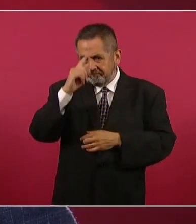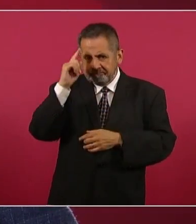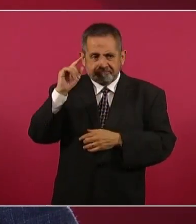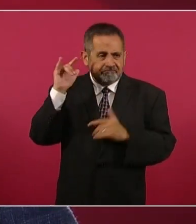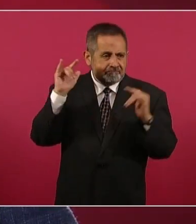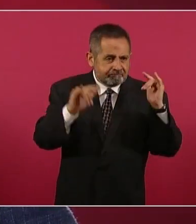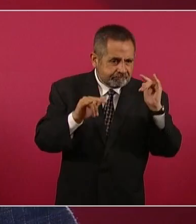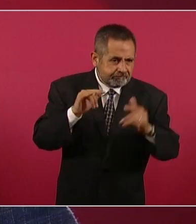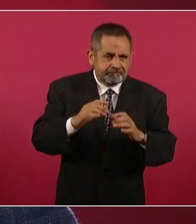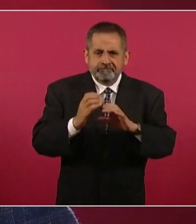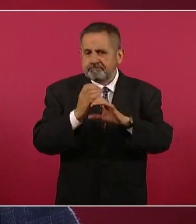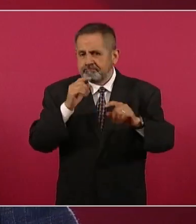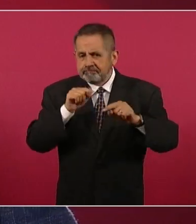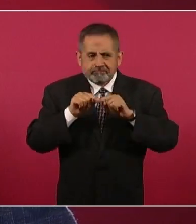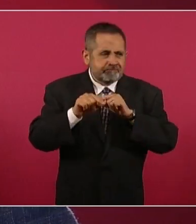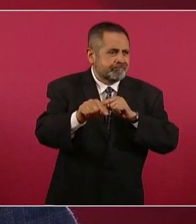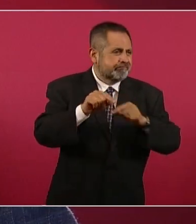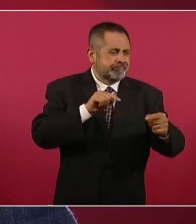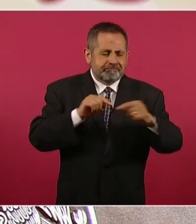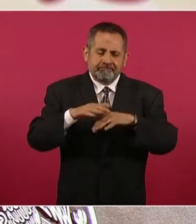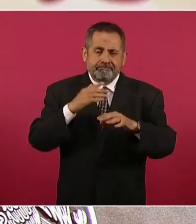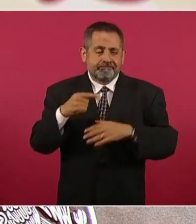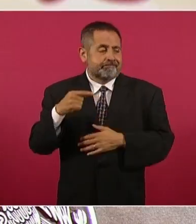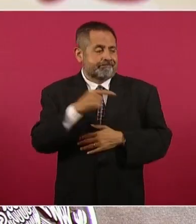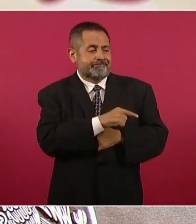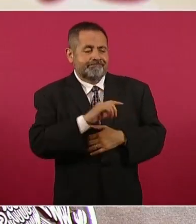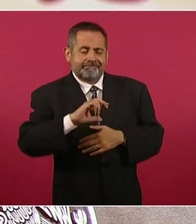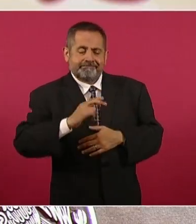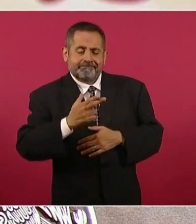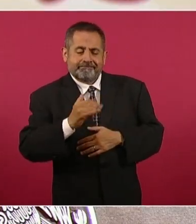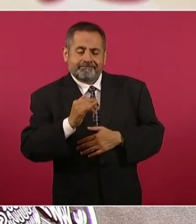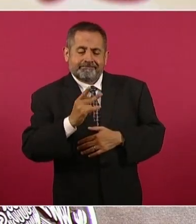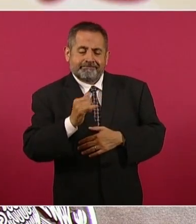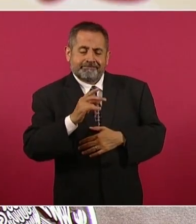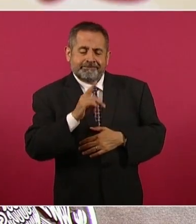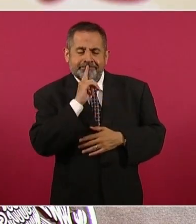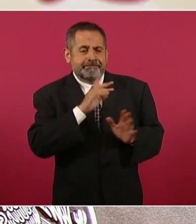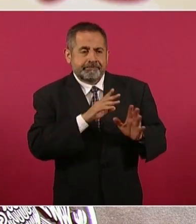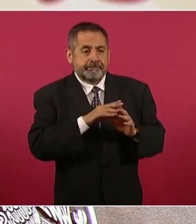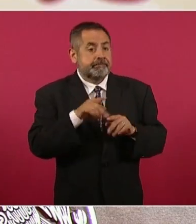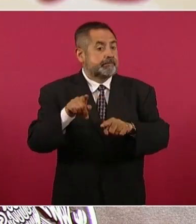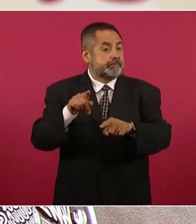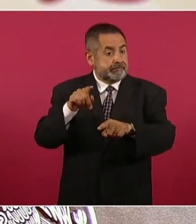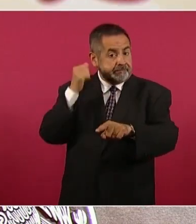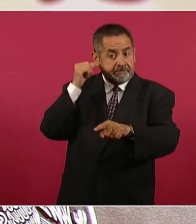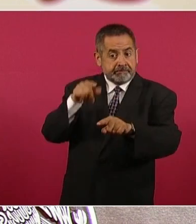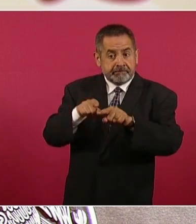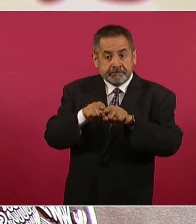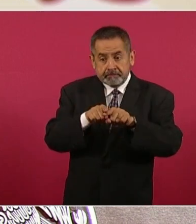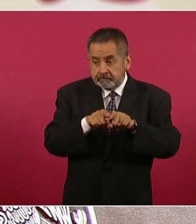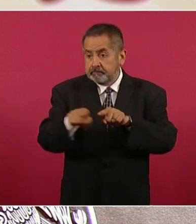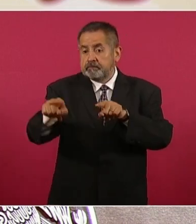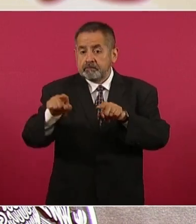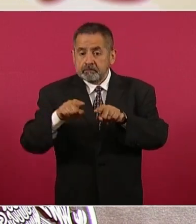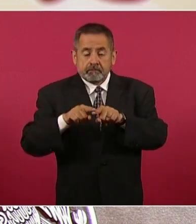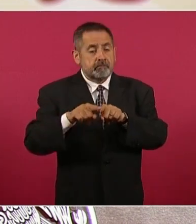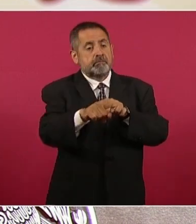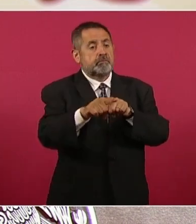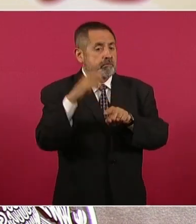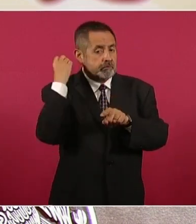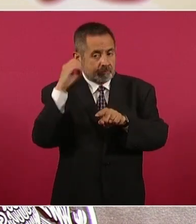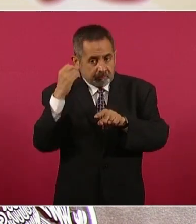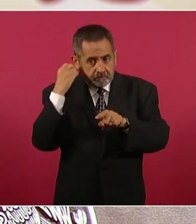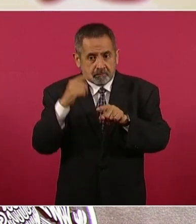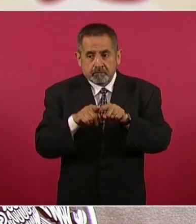facilidades mayores que en Chilpancingo para poder ir a Oaxaca y poder desplazarnos hacia